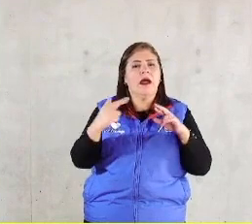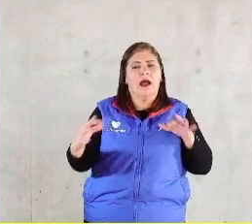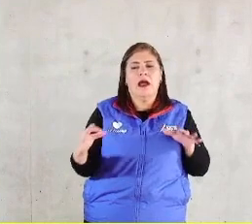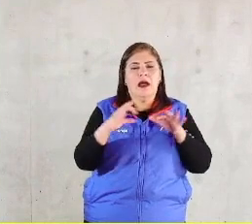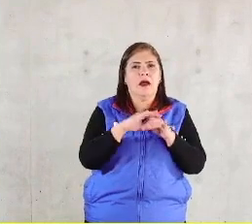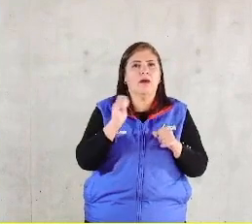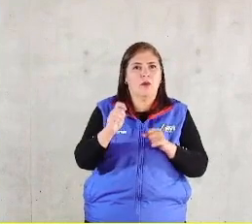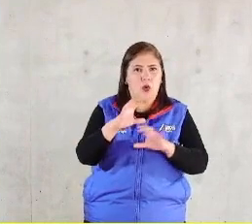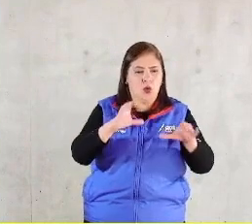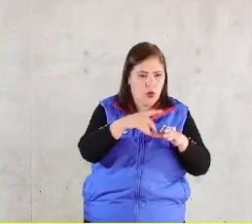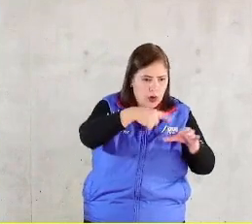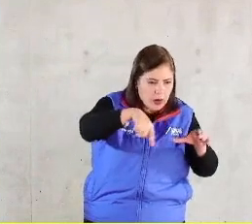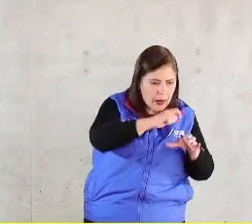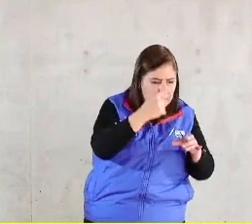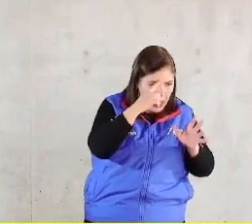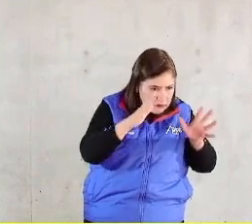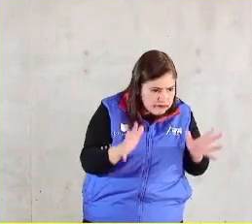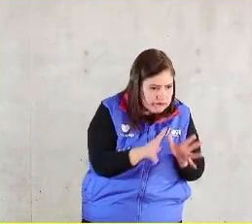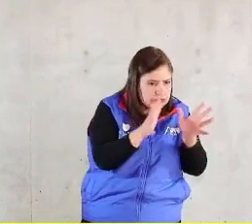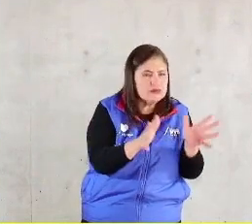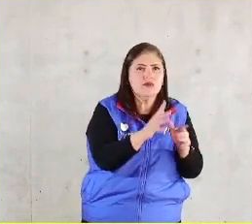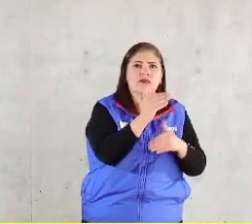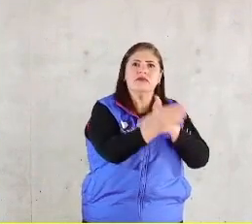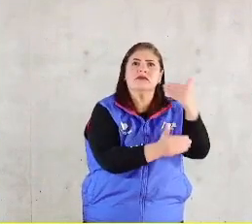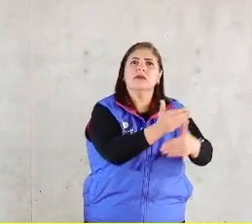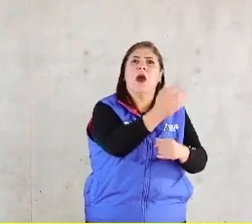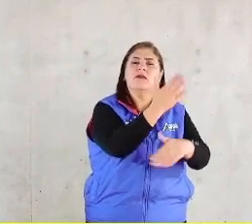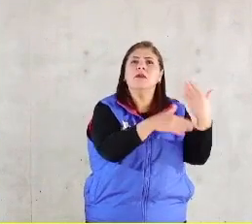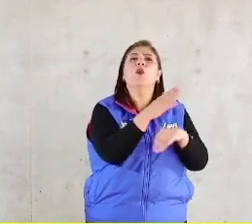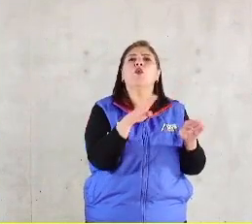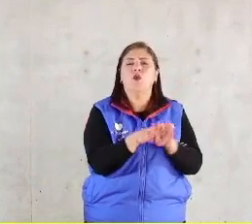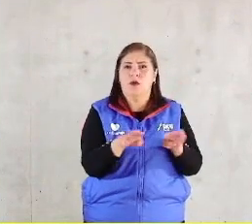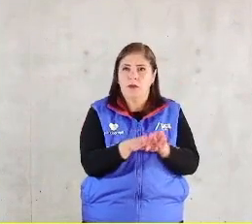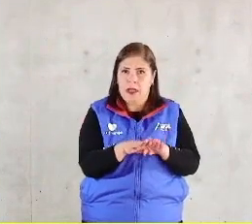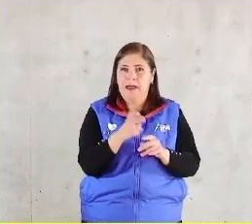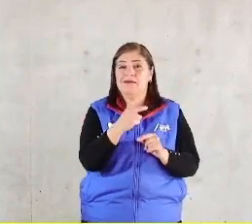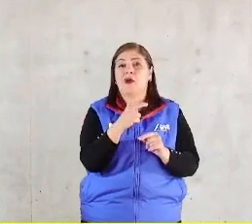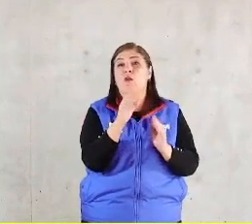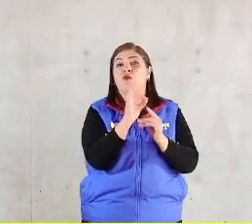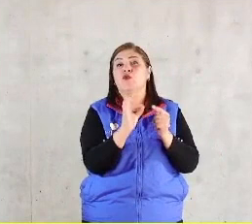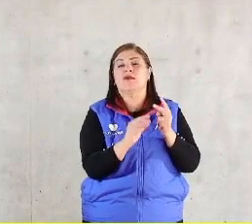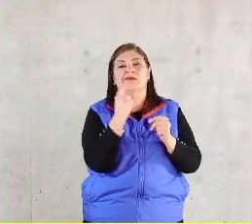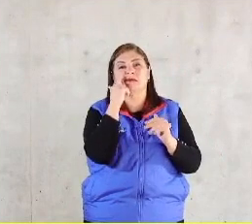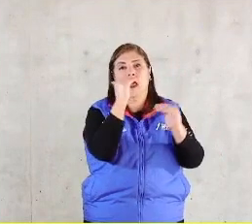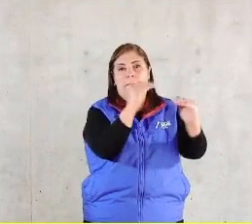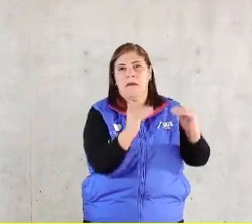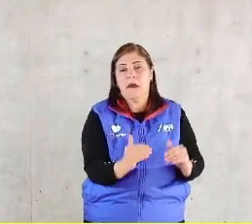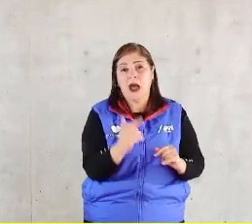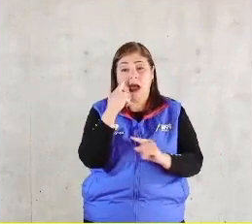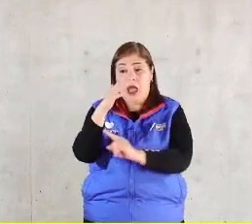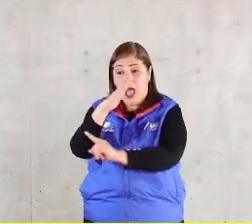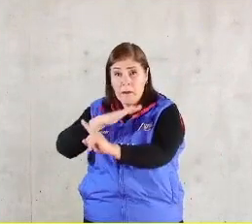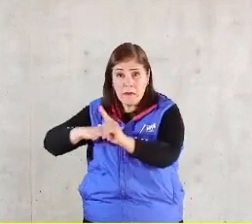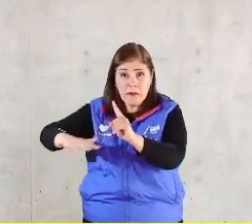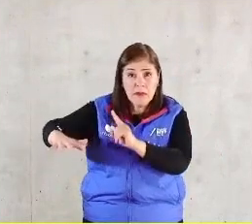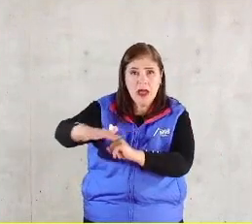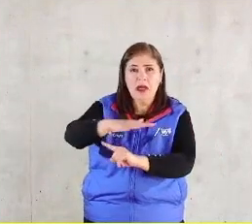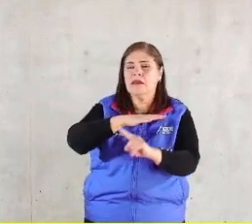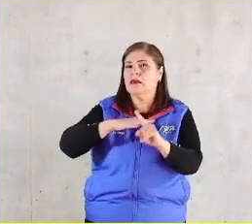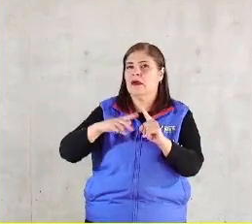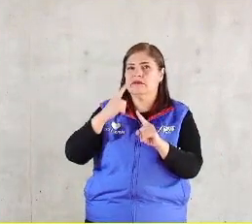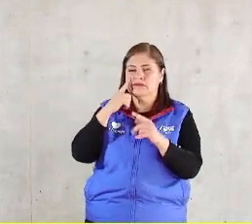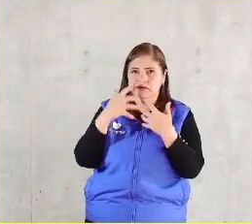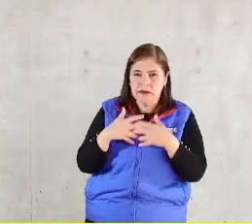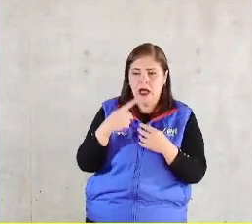su comunidad y cómo ayudarlas a desarrollarse. Esos son los puntos más bajos. En el ambiente, obviamente estamos en toda la parte de operaciones